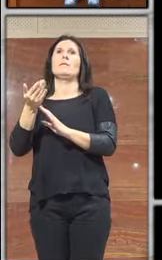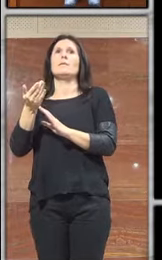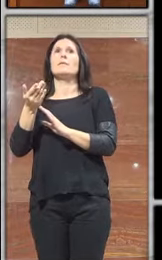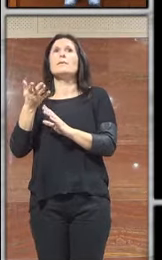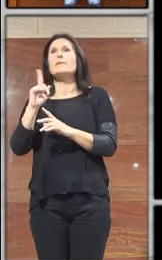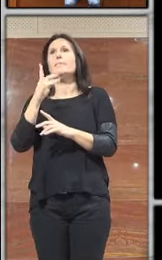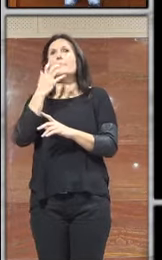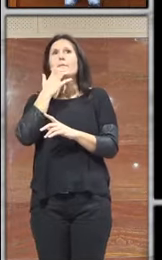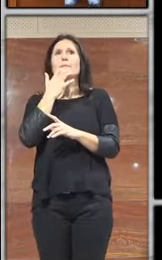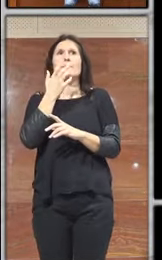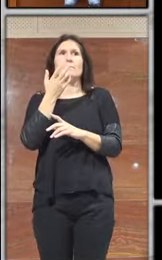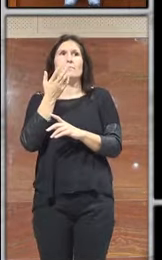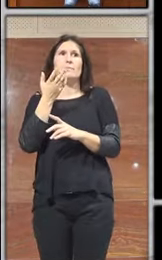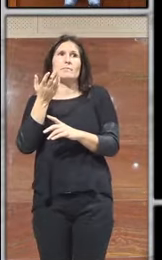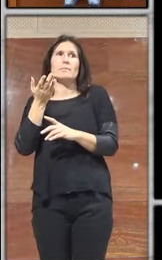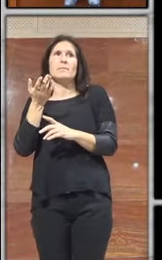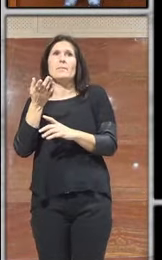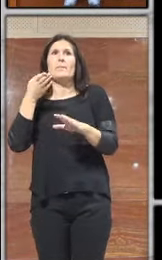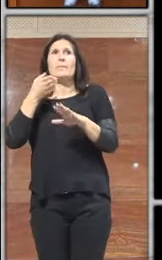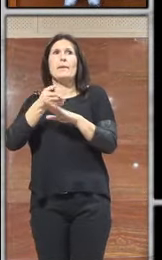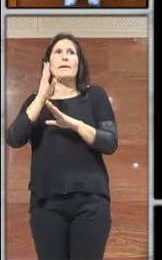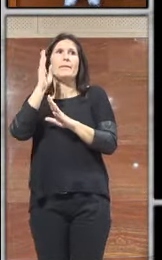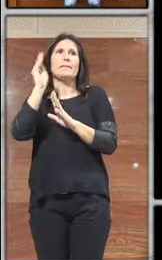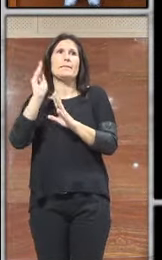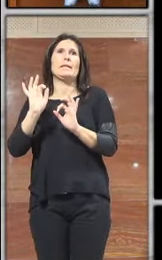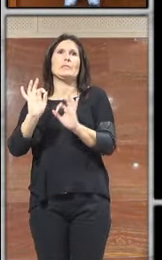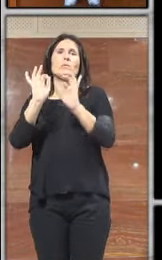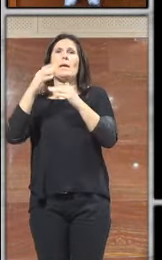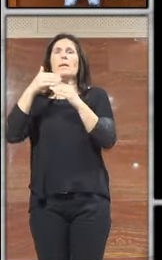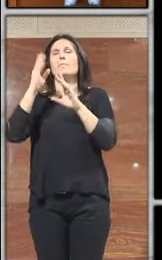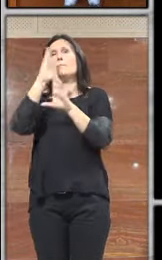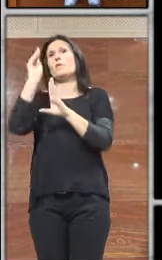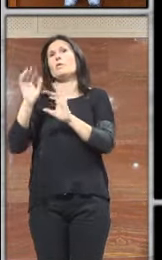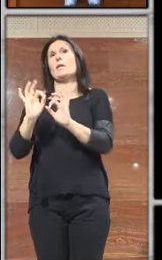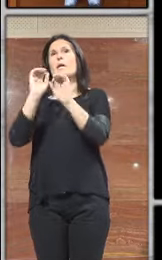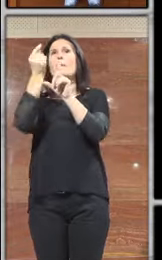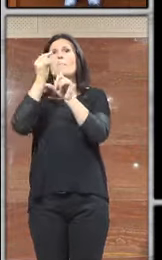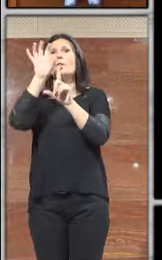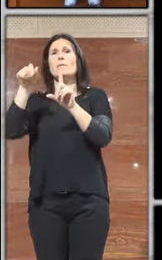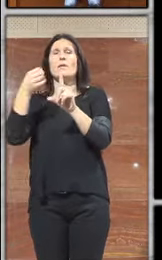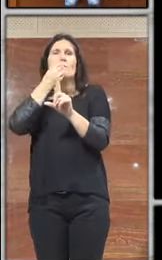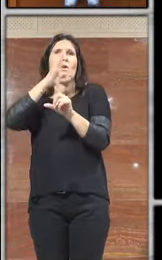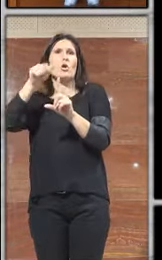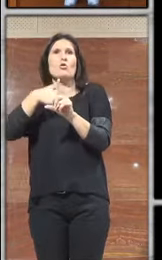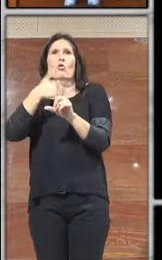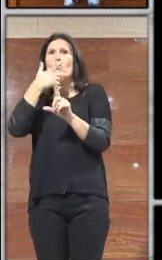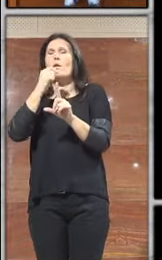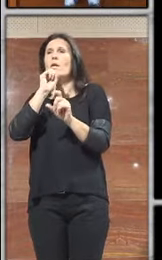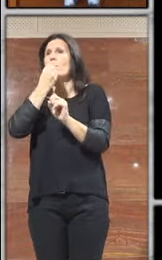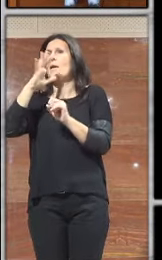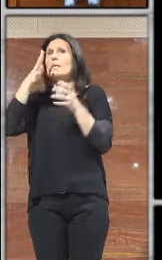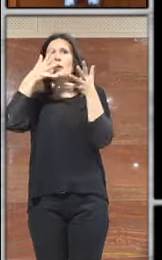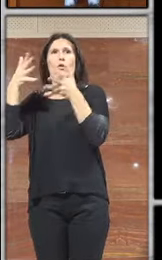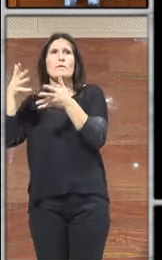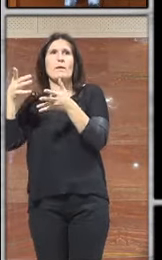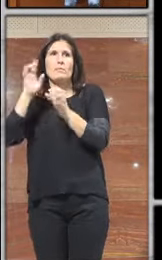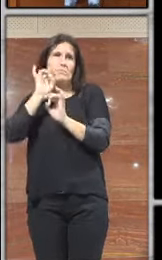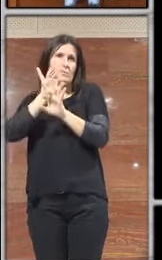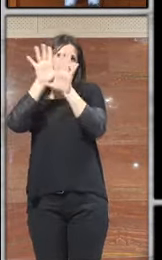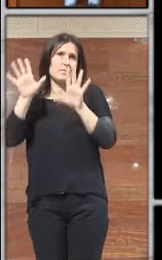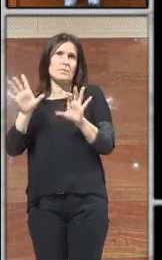Ni Arasa A, que es un lenguaje. Es una biblioteca pictográfica, la mejor que yo conozco, la que más recomendamos, evidentemente, por